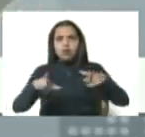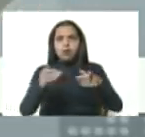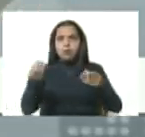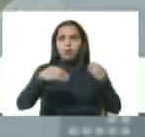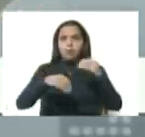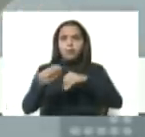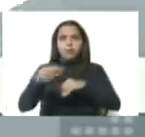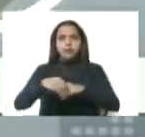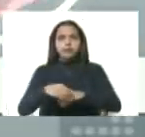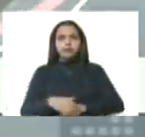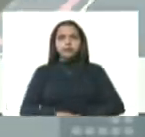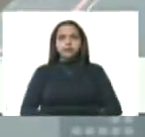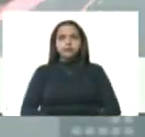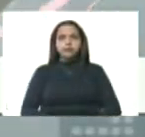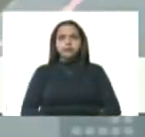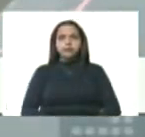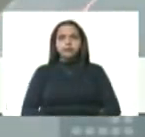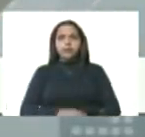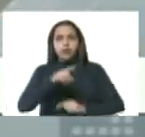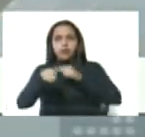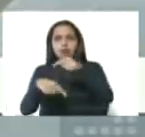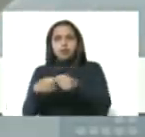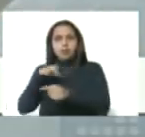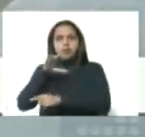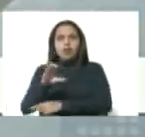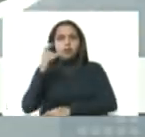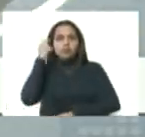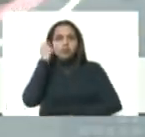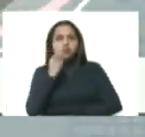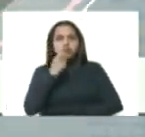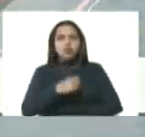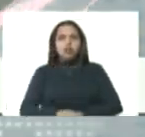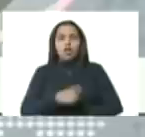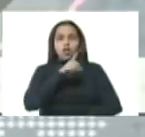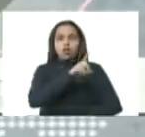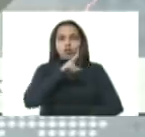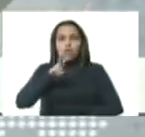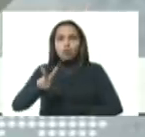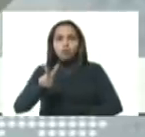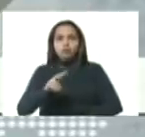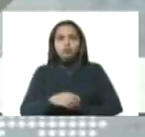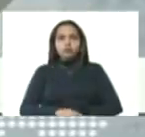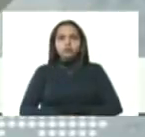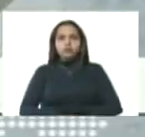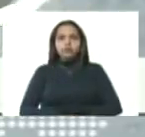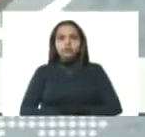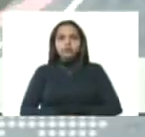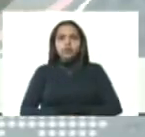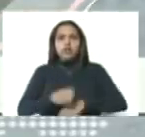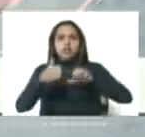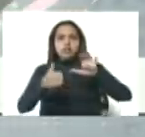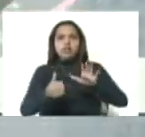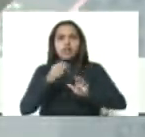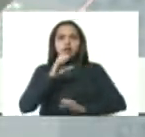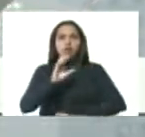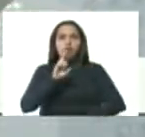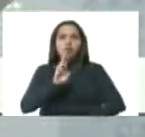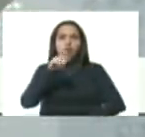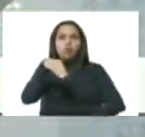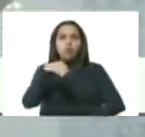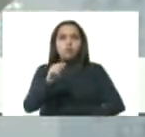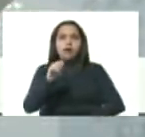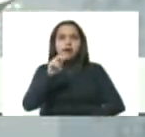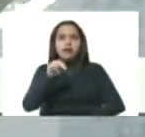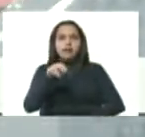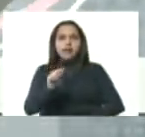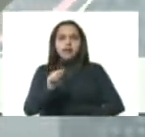otros estados. Luego nos vamos al estado Sucre con 12 casos, 6 en Cumaná y 6 en San